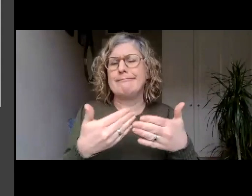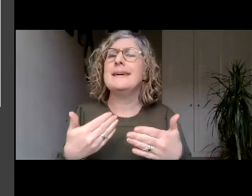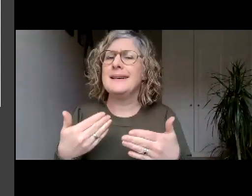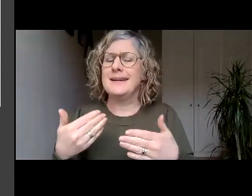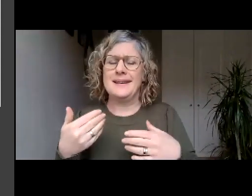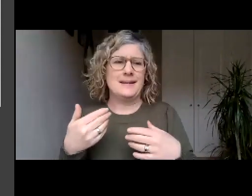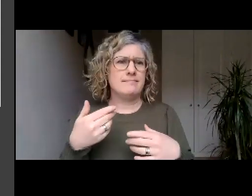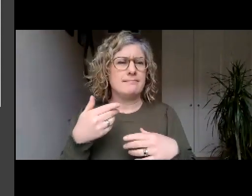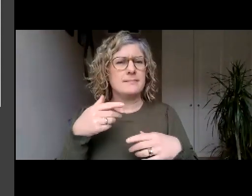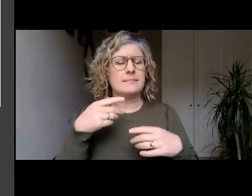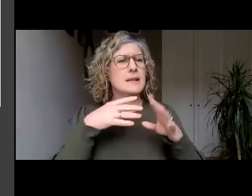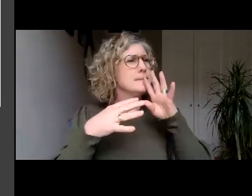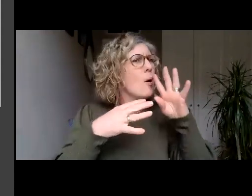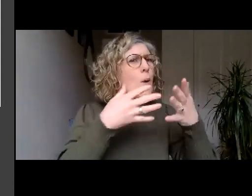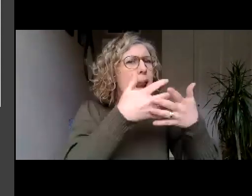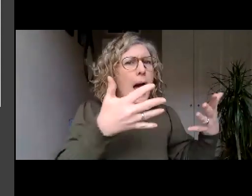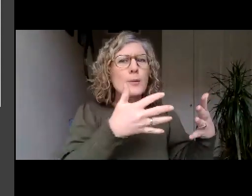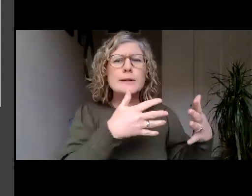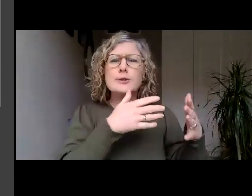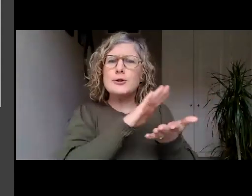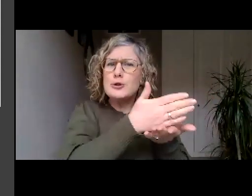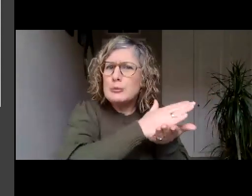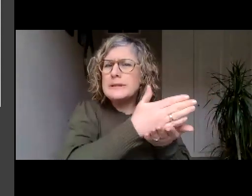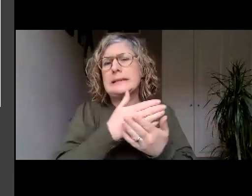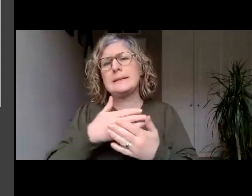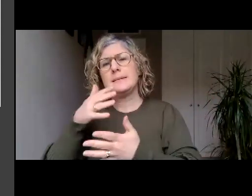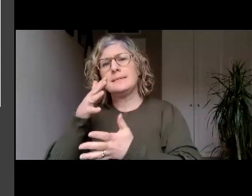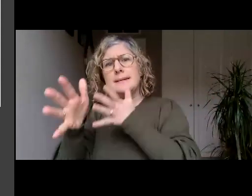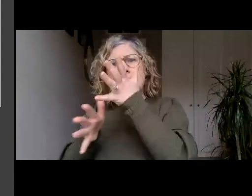un suceso extraordinario, como lo ha dicho Mayo.